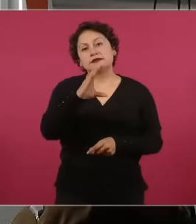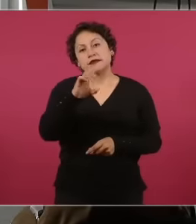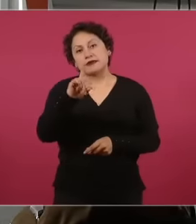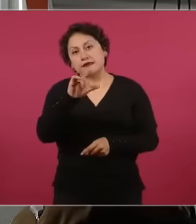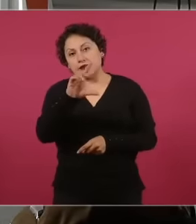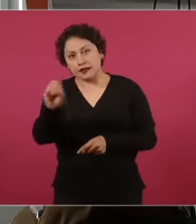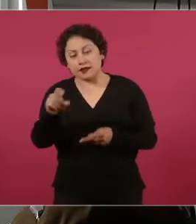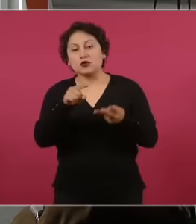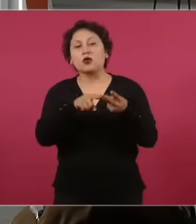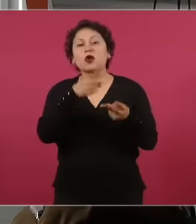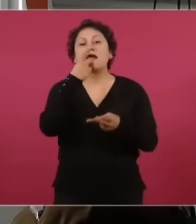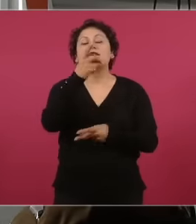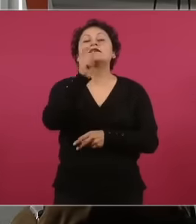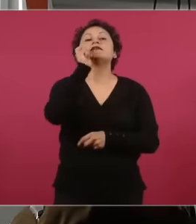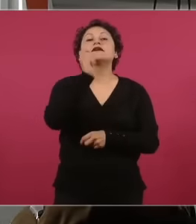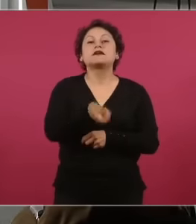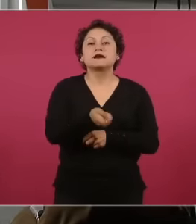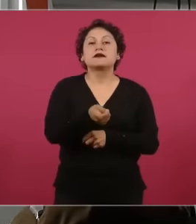de